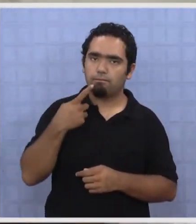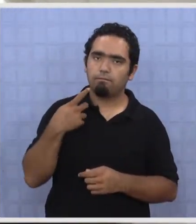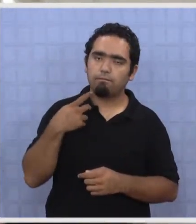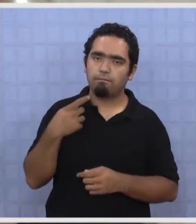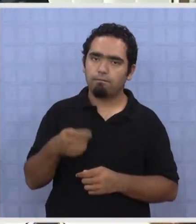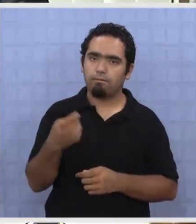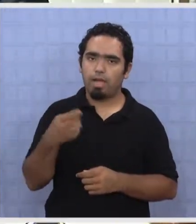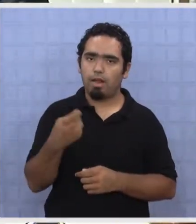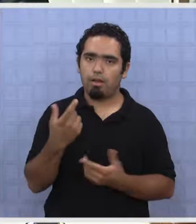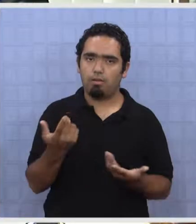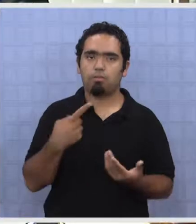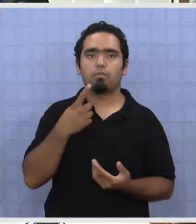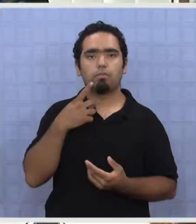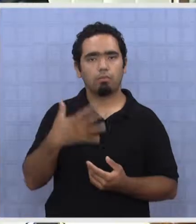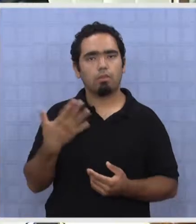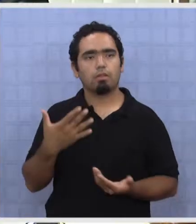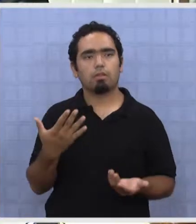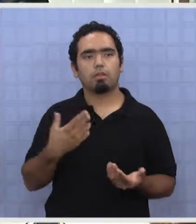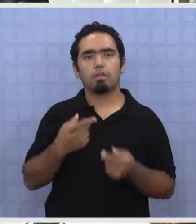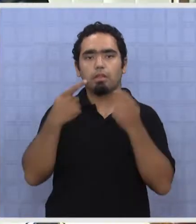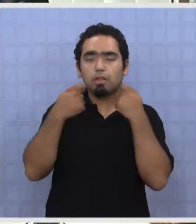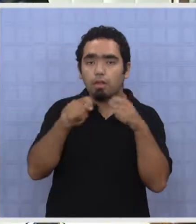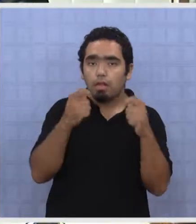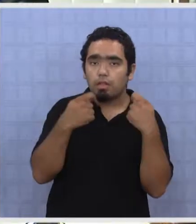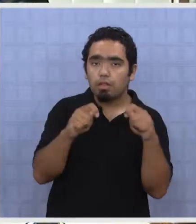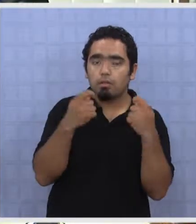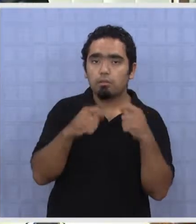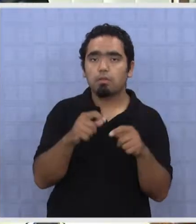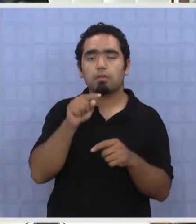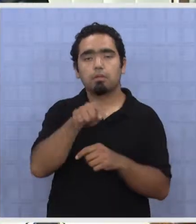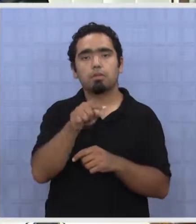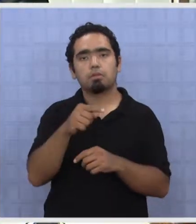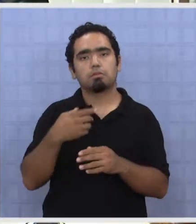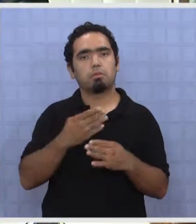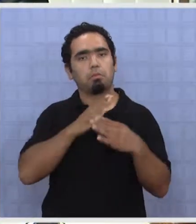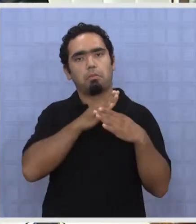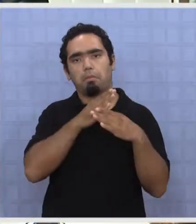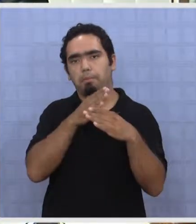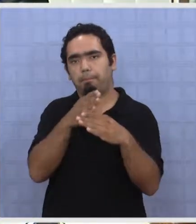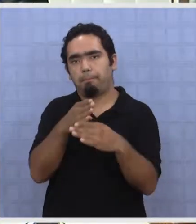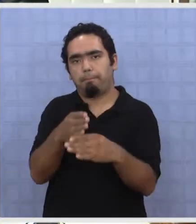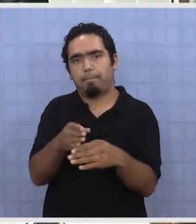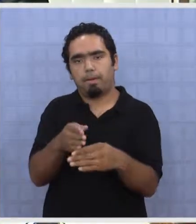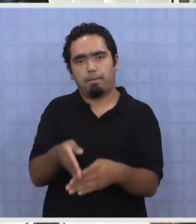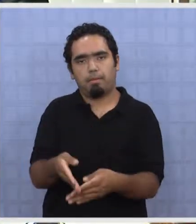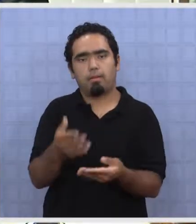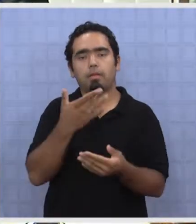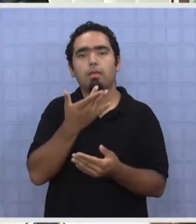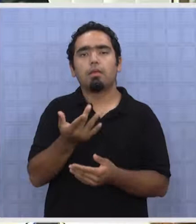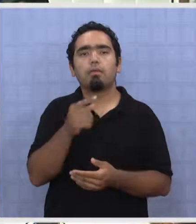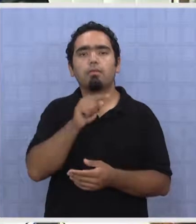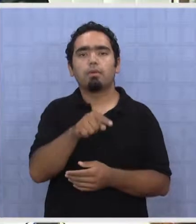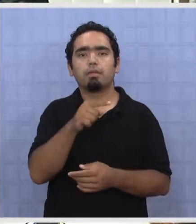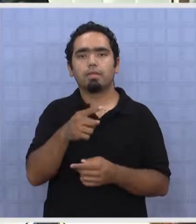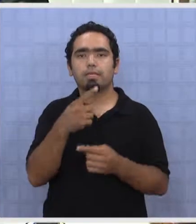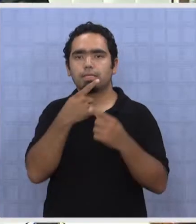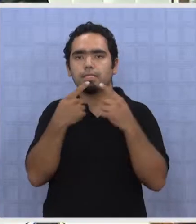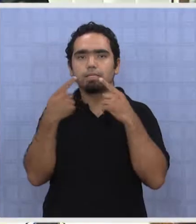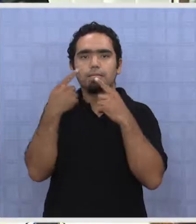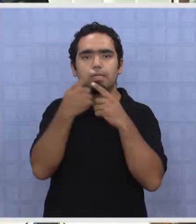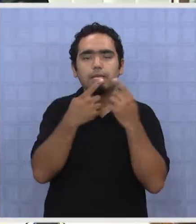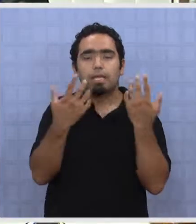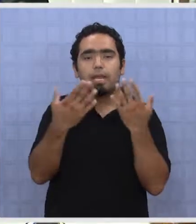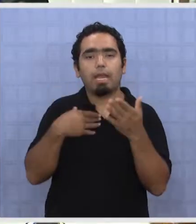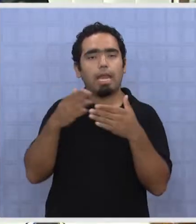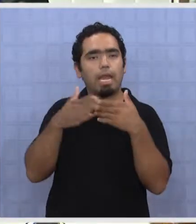persona y además los tratamientos que tú les ofreces, entre comillas, son definitivos, entre comillas, porque también estamos hablando con tejidos biológicos donde tú no puedes,